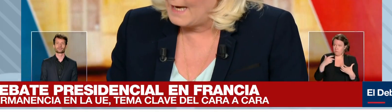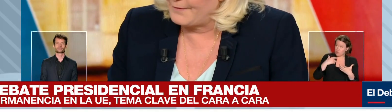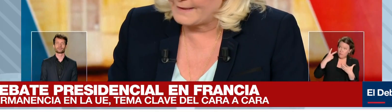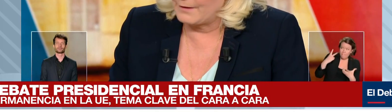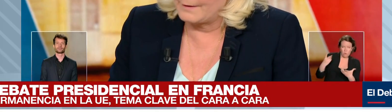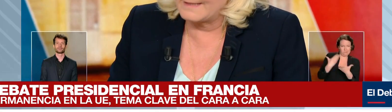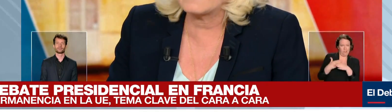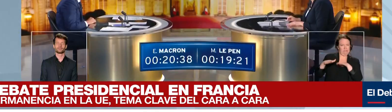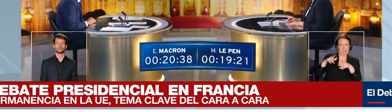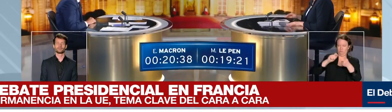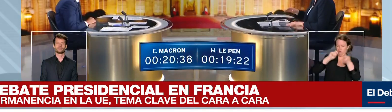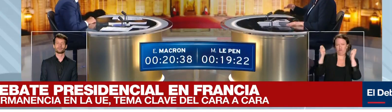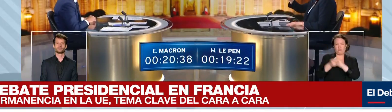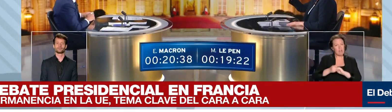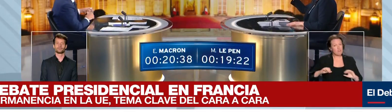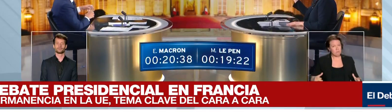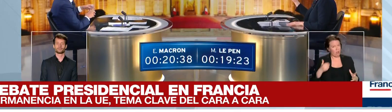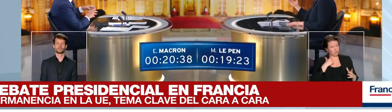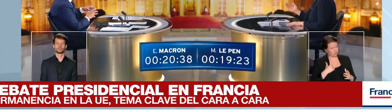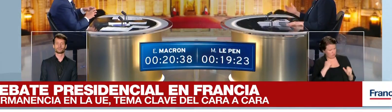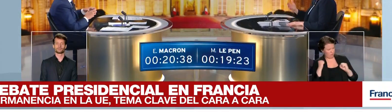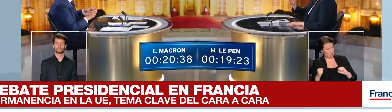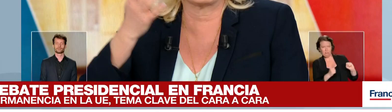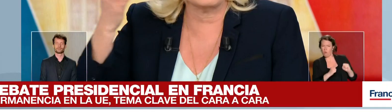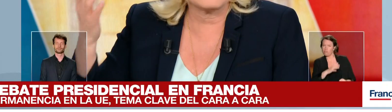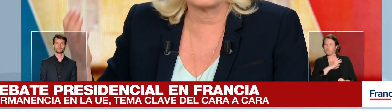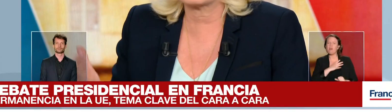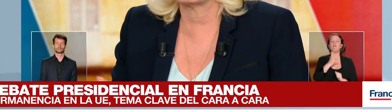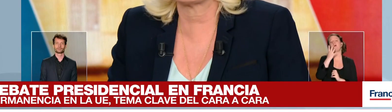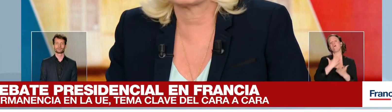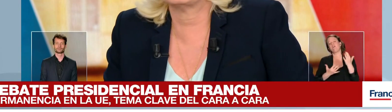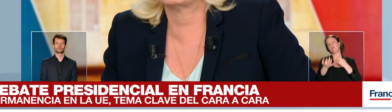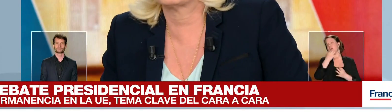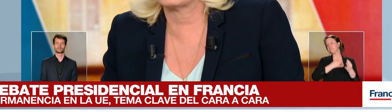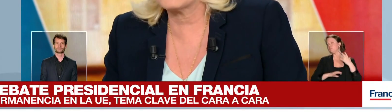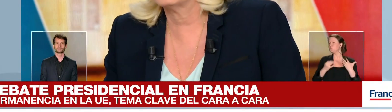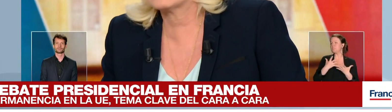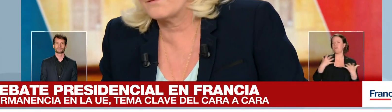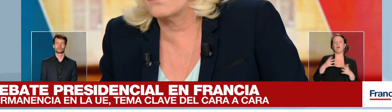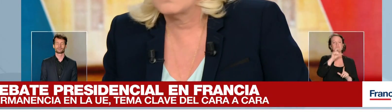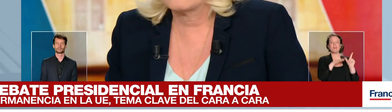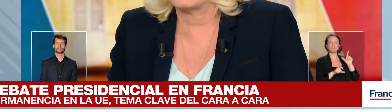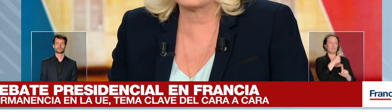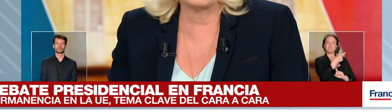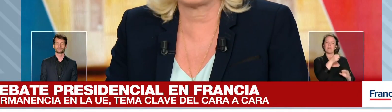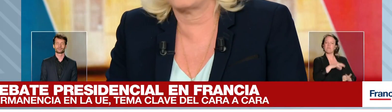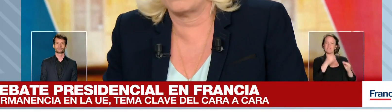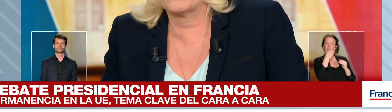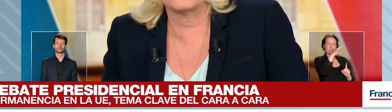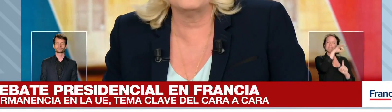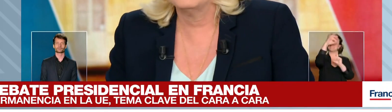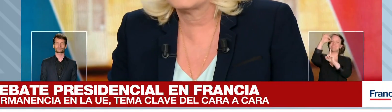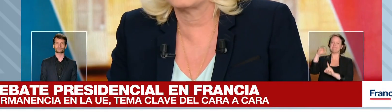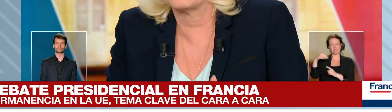cambiar, y lo haré. Y lo haré con aliados. Usted me dice que usted obtuvo grandes avances en el tema de los